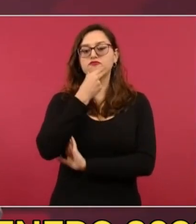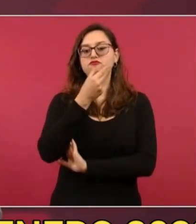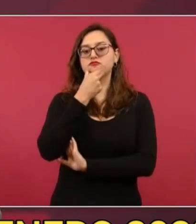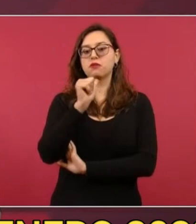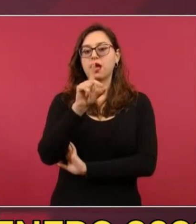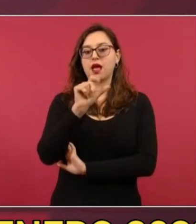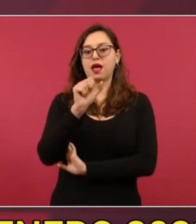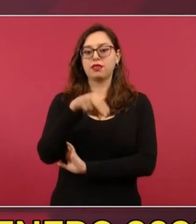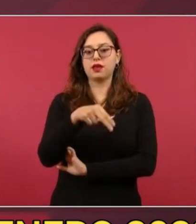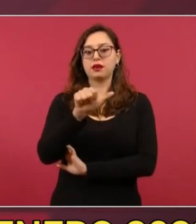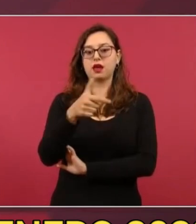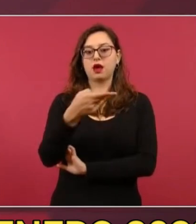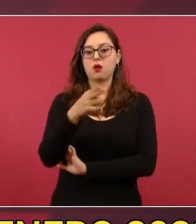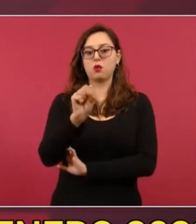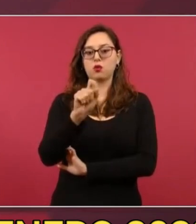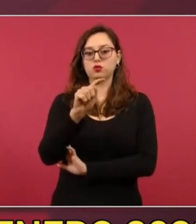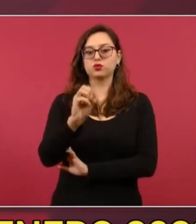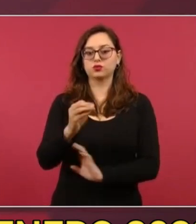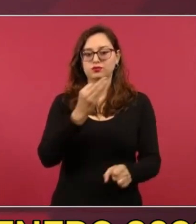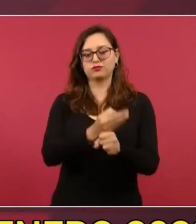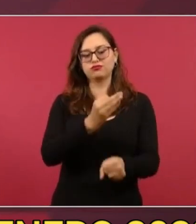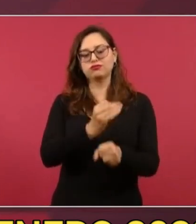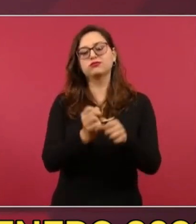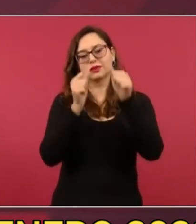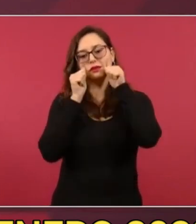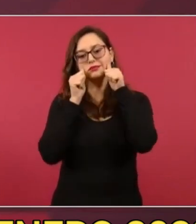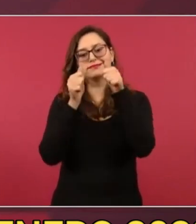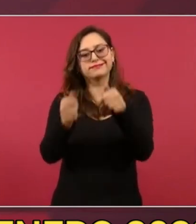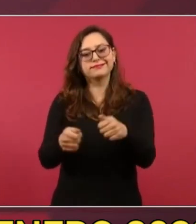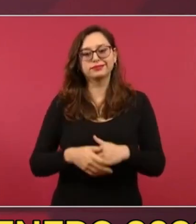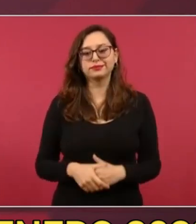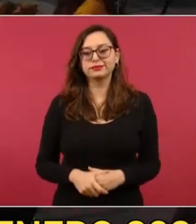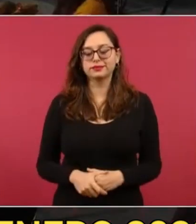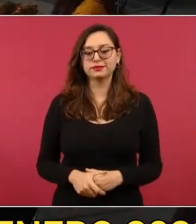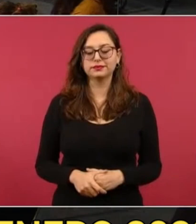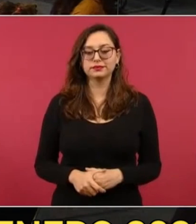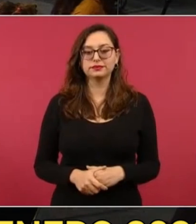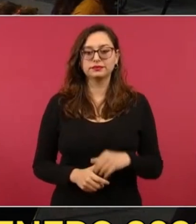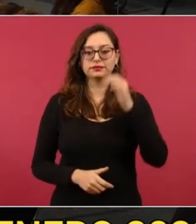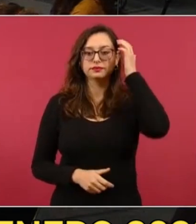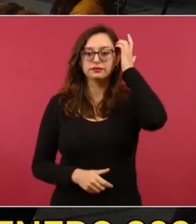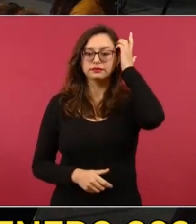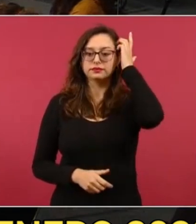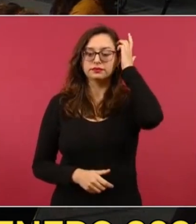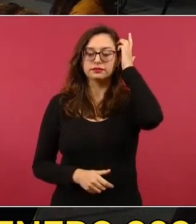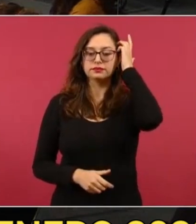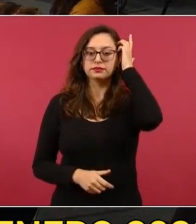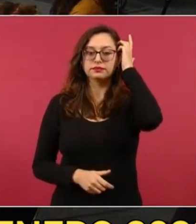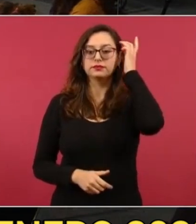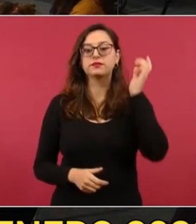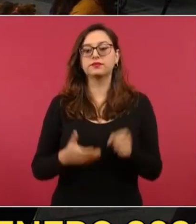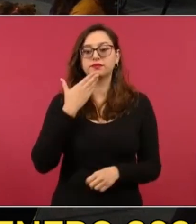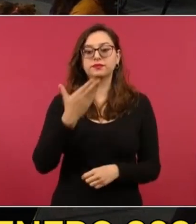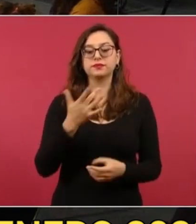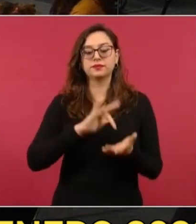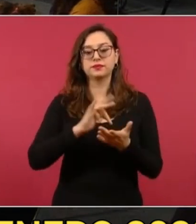Augusto López Hernández, que ahora está escuchando lo que estamos hablando. Okay. Perfecto, gracias. En